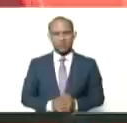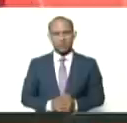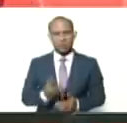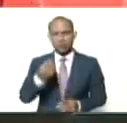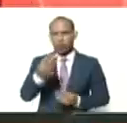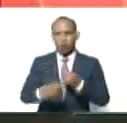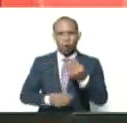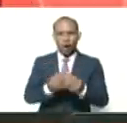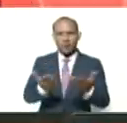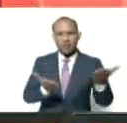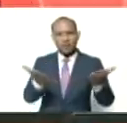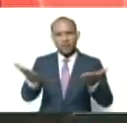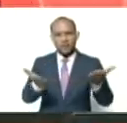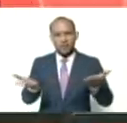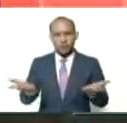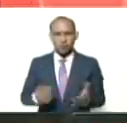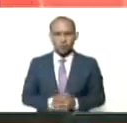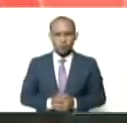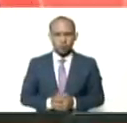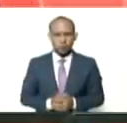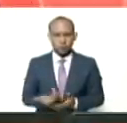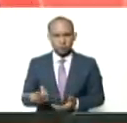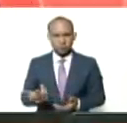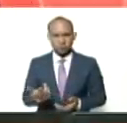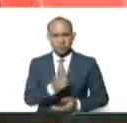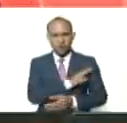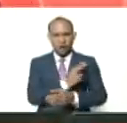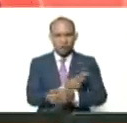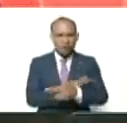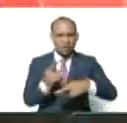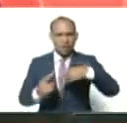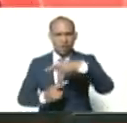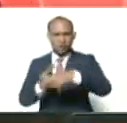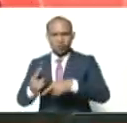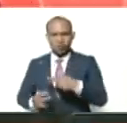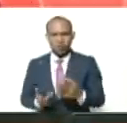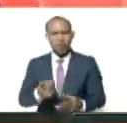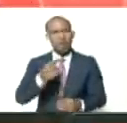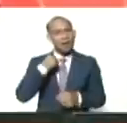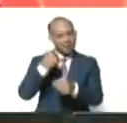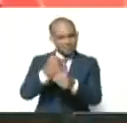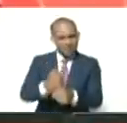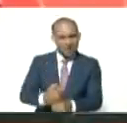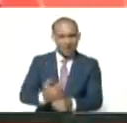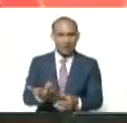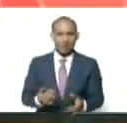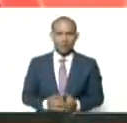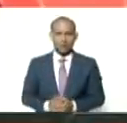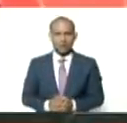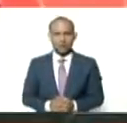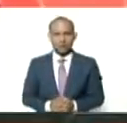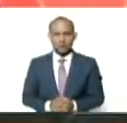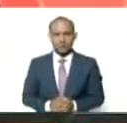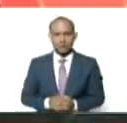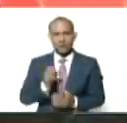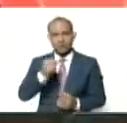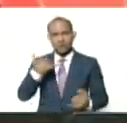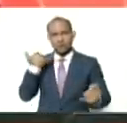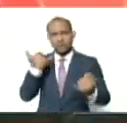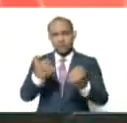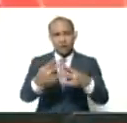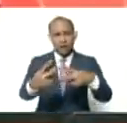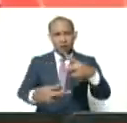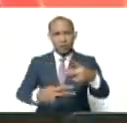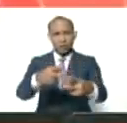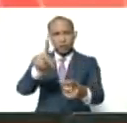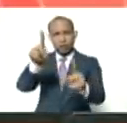no le haces un servicio a las fuerzas revolucionarias, espérate. Si al final de los procesos